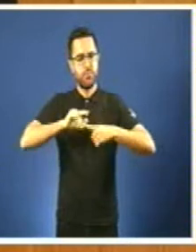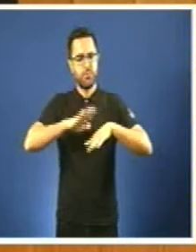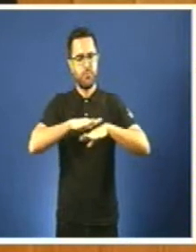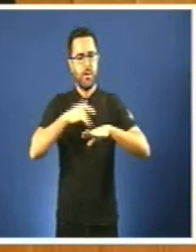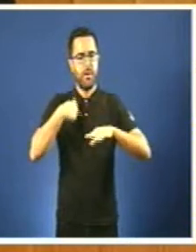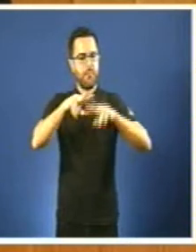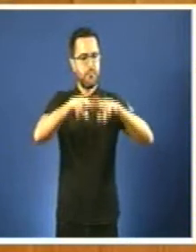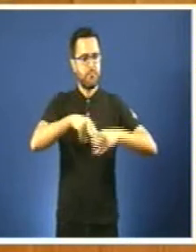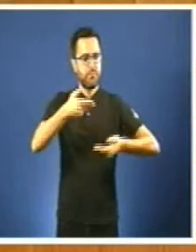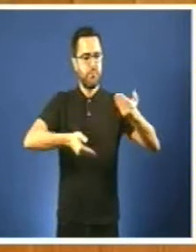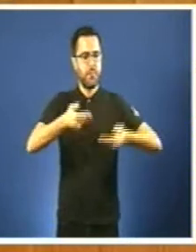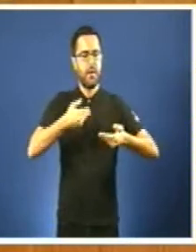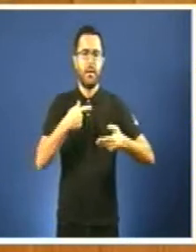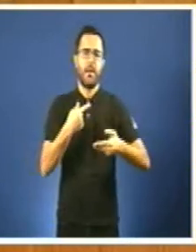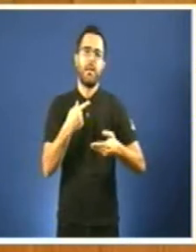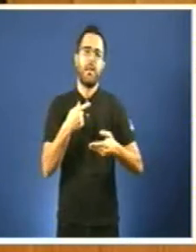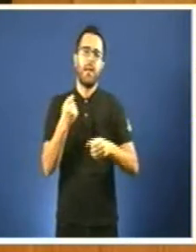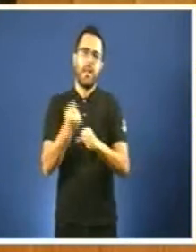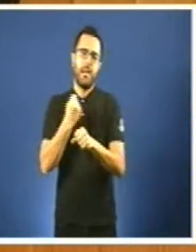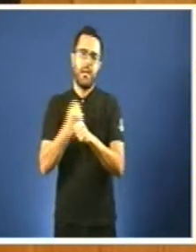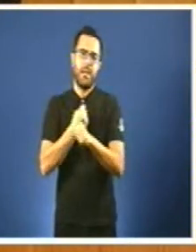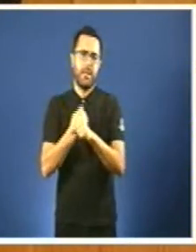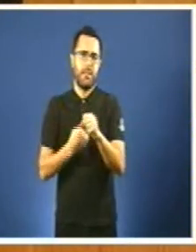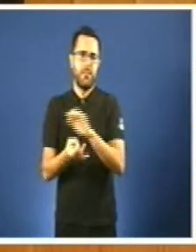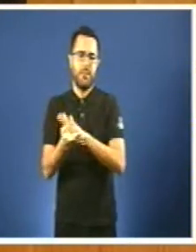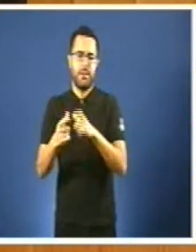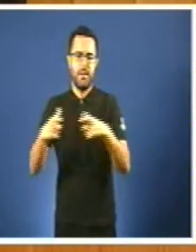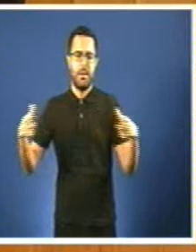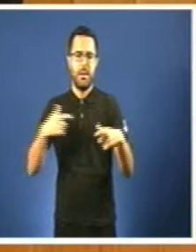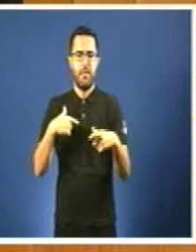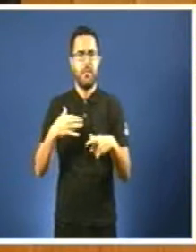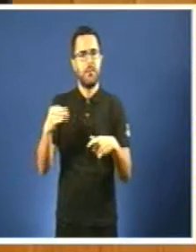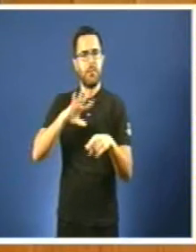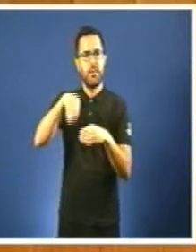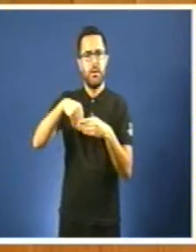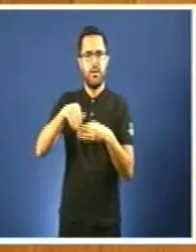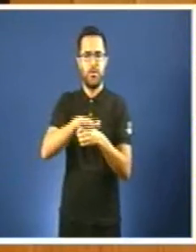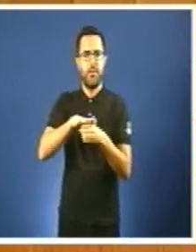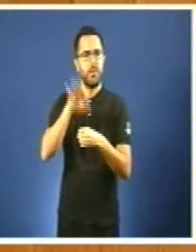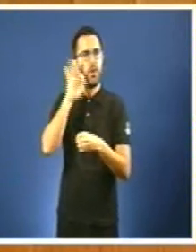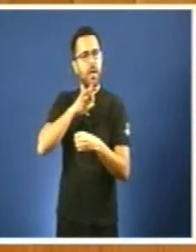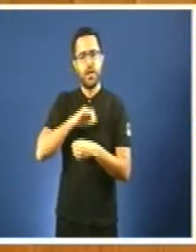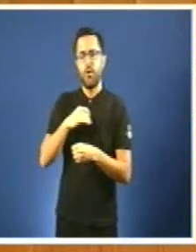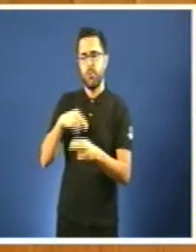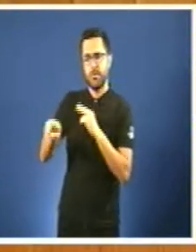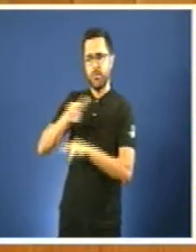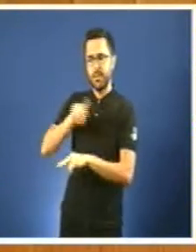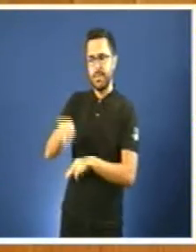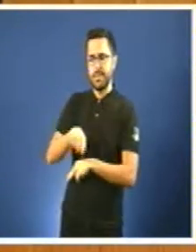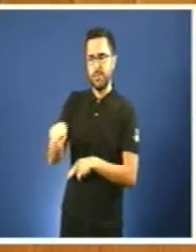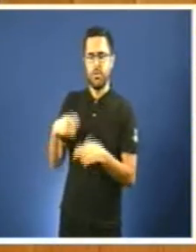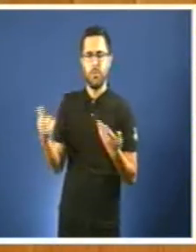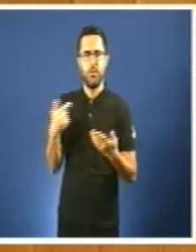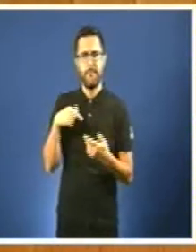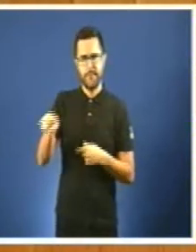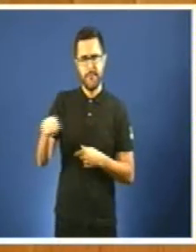a creación de emprego no ámbito local ou galego? Conteste, sí ou non? Está disposto a regular en base